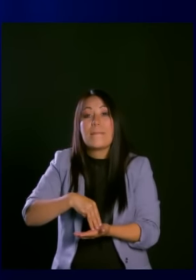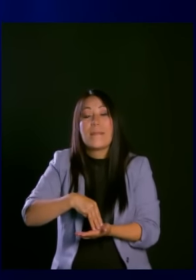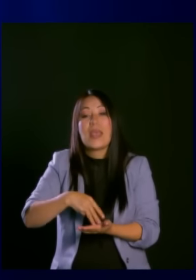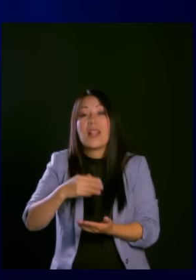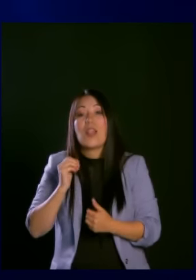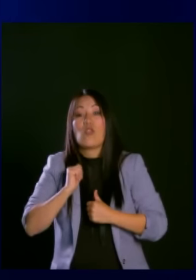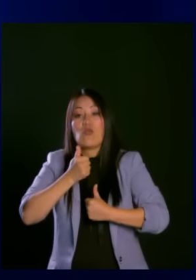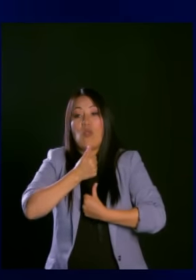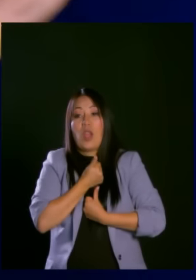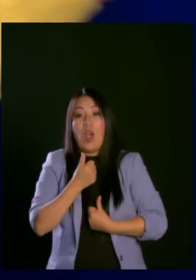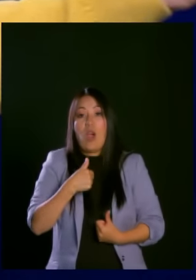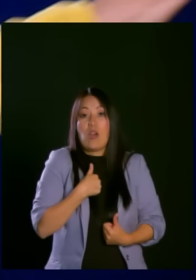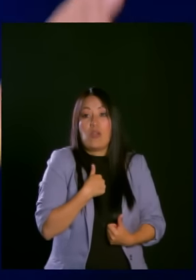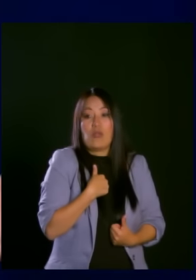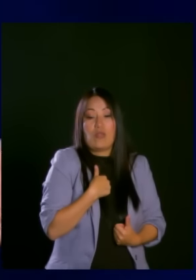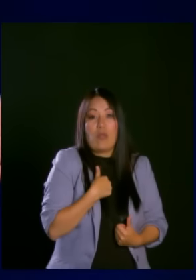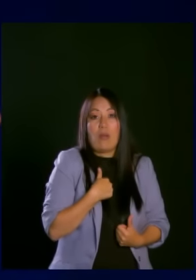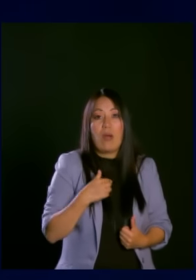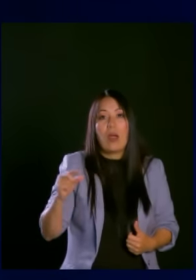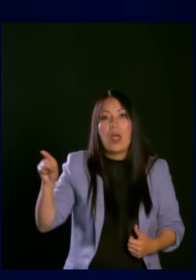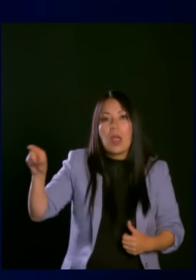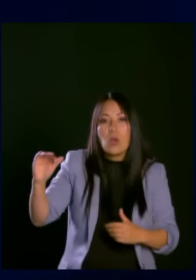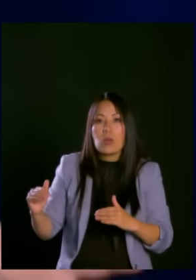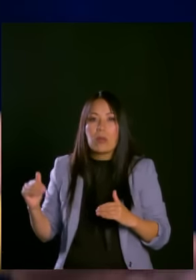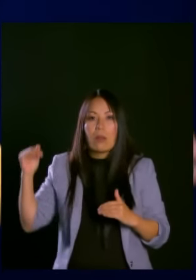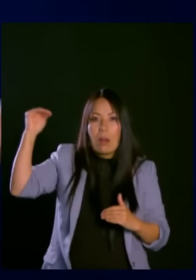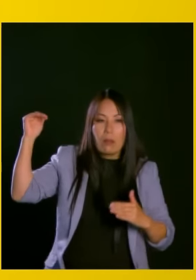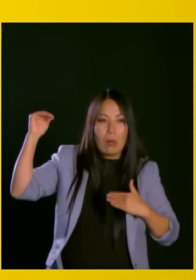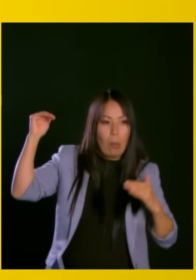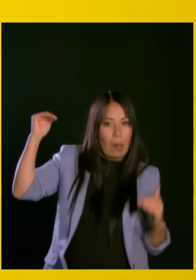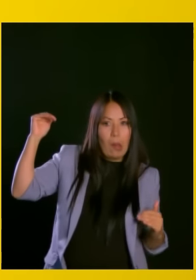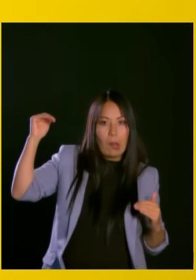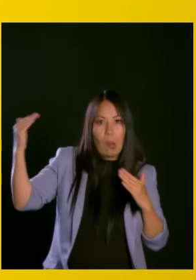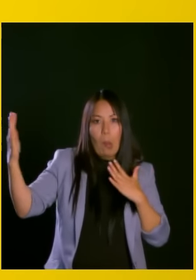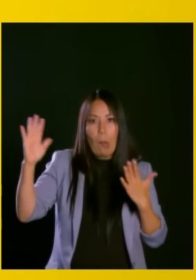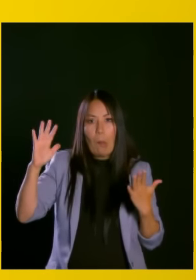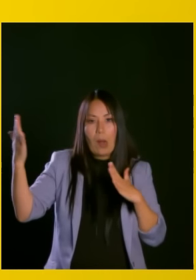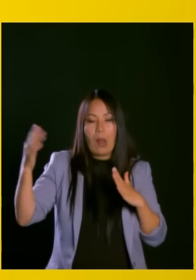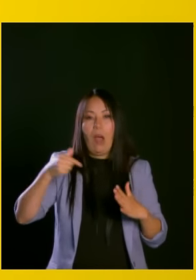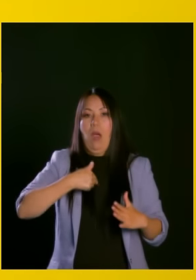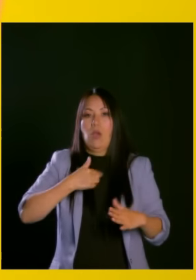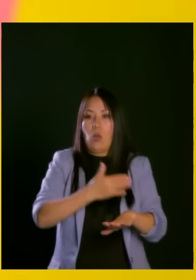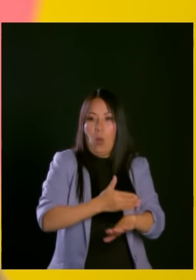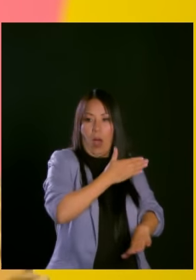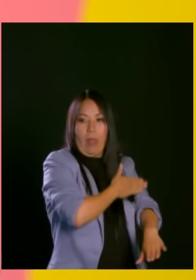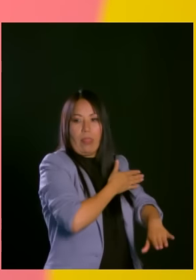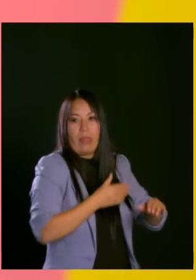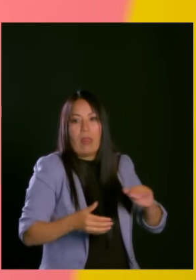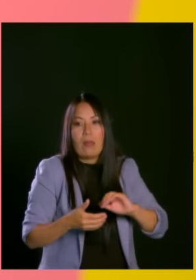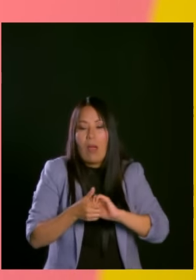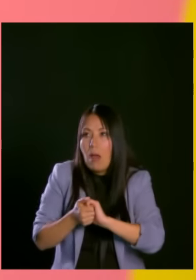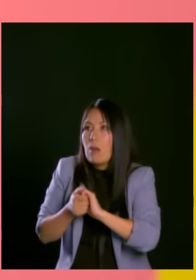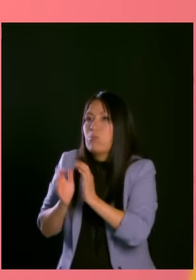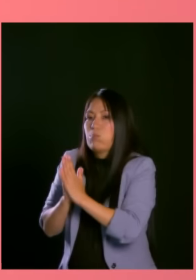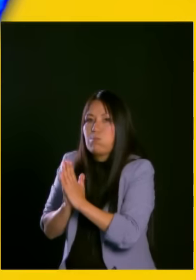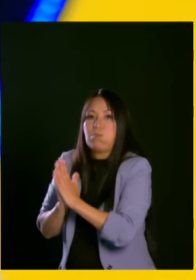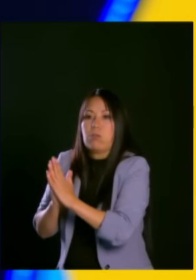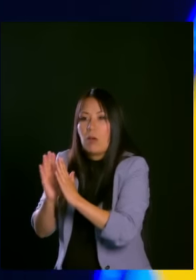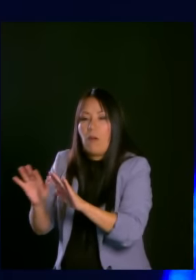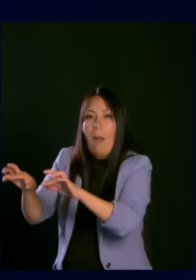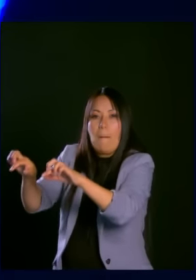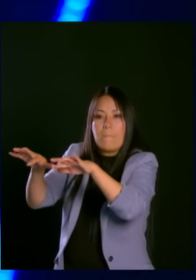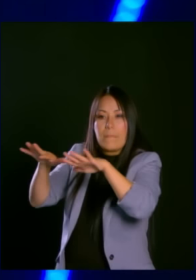¿Qué es lo que quiero decir? Es que miren, seamos sinceros. Es que con 10,000 gentes, diciendo, contra 20. Si los